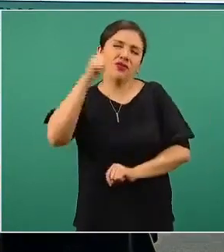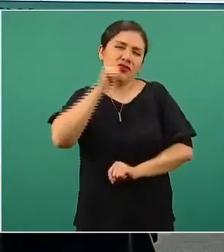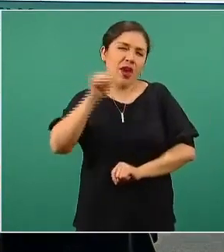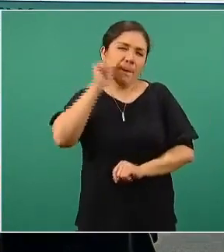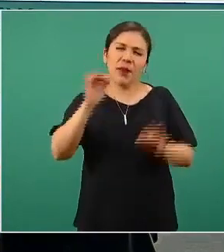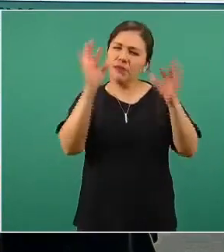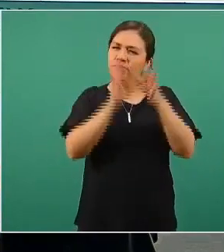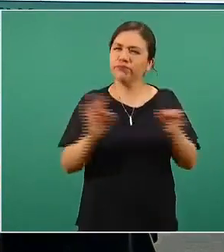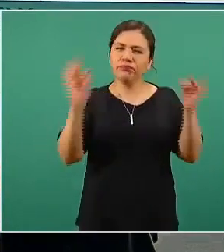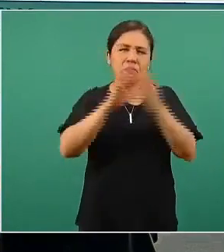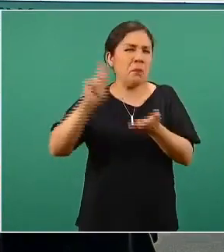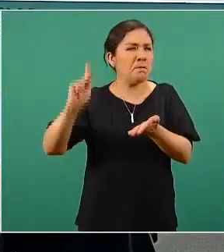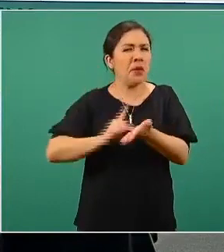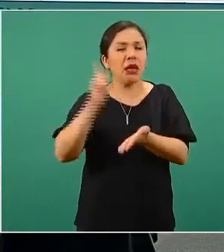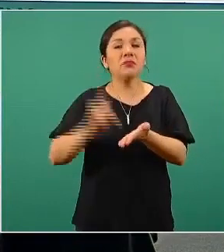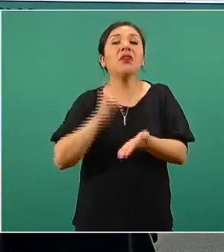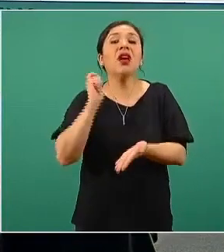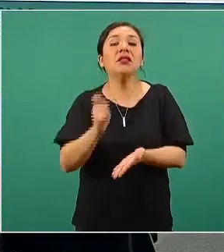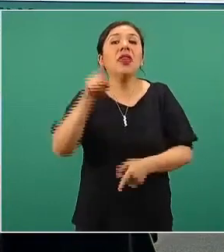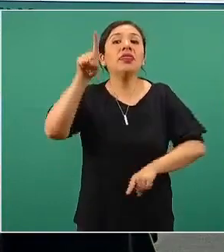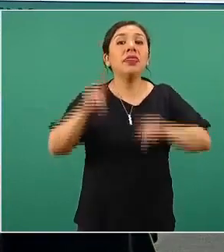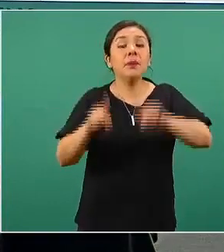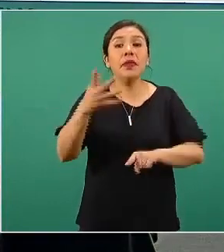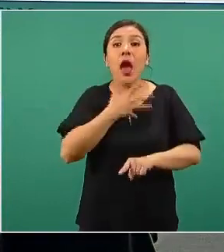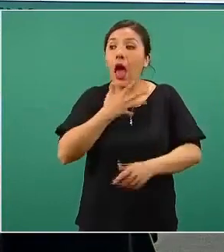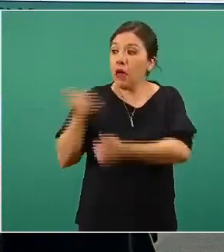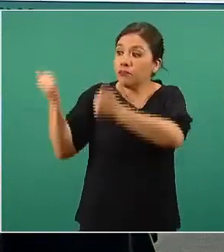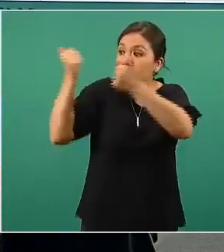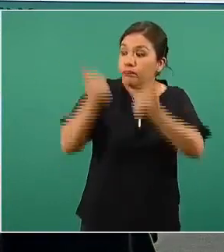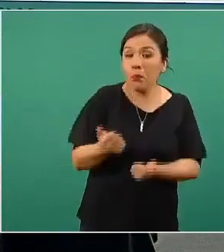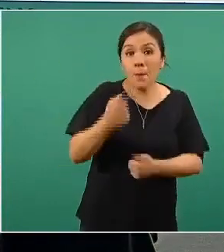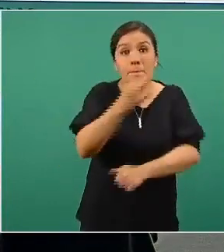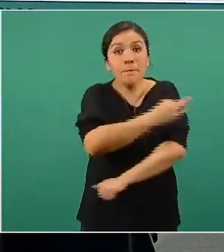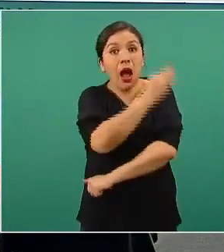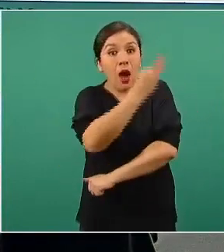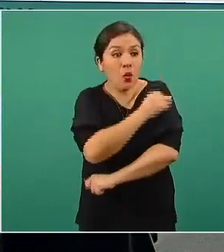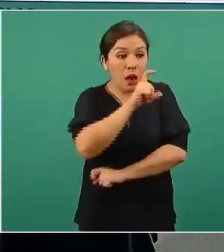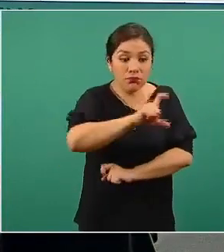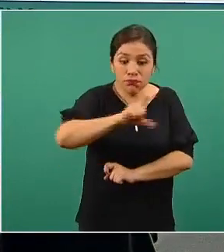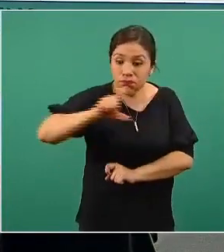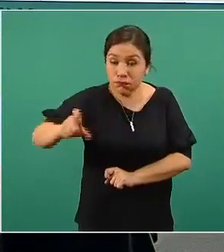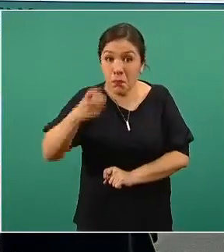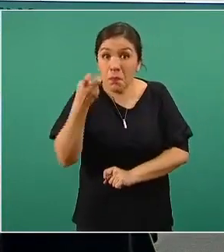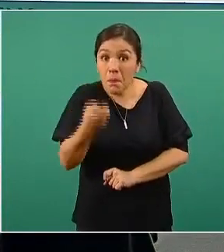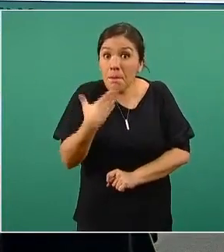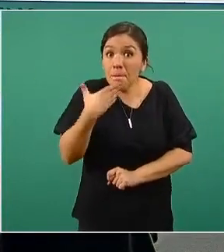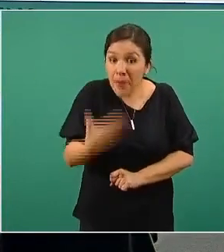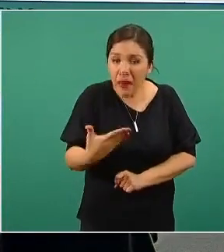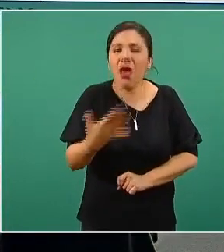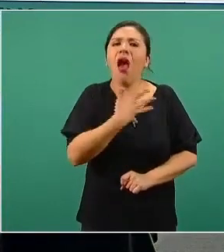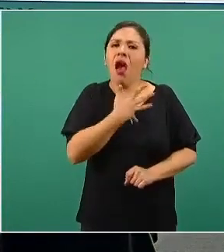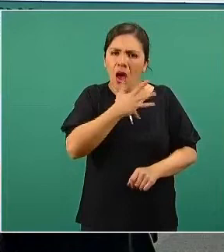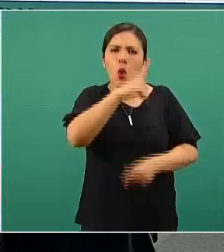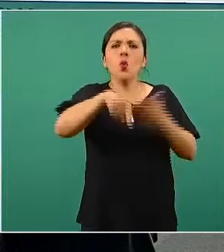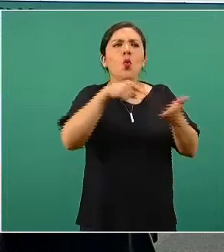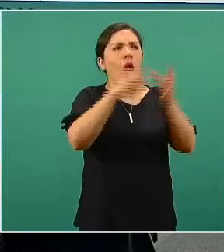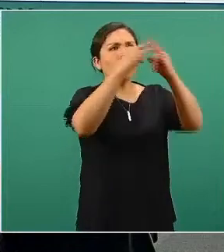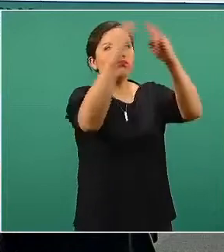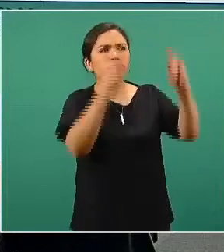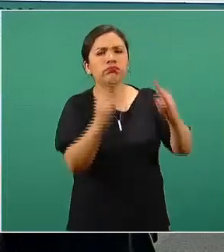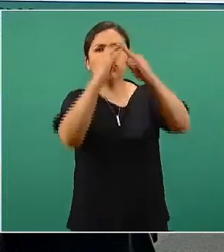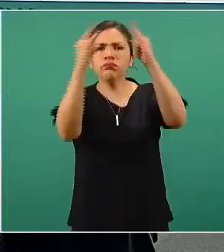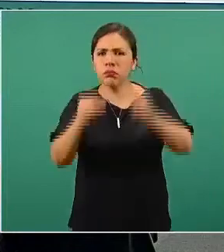en múltiples ocasiones, de que llegue el producto. Una vez que llegue el producto, tenemos las unidades de vacunación,